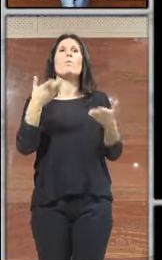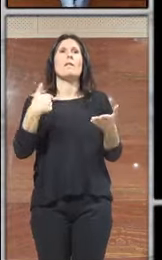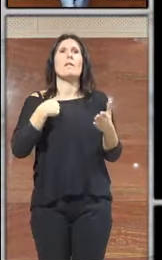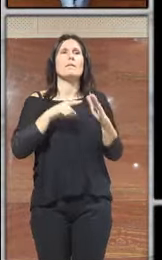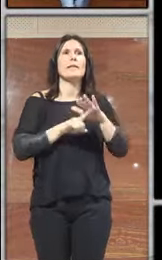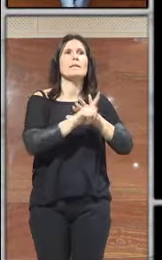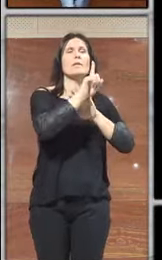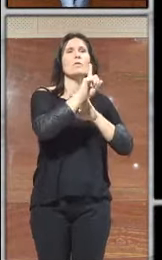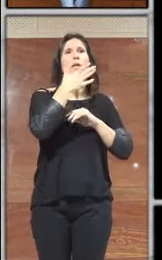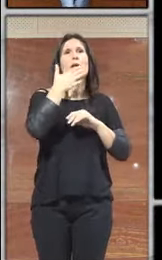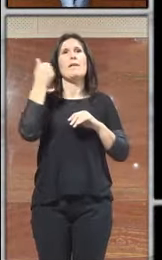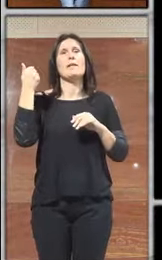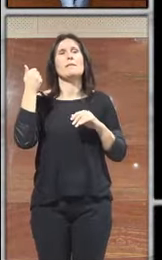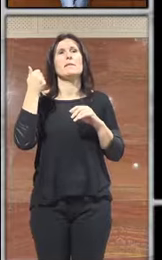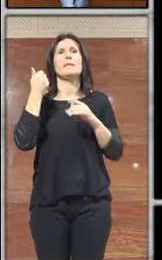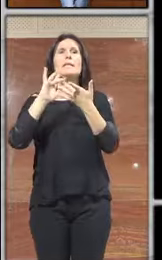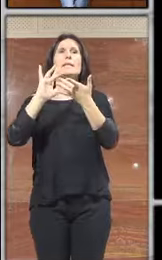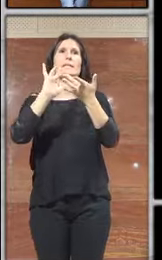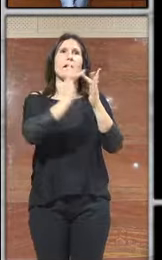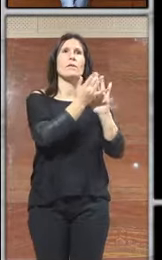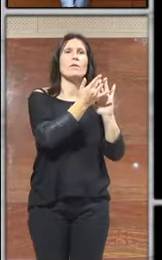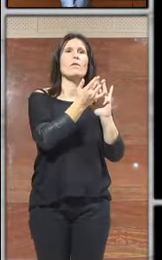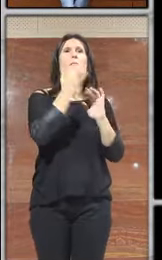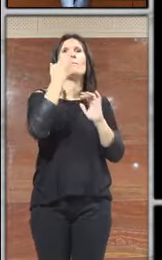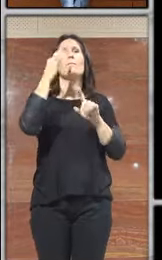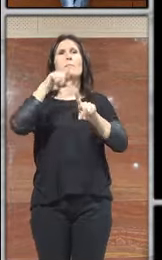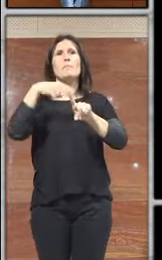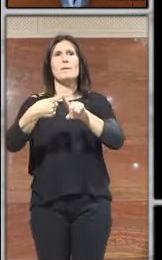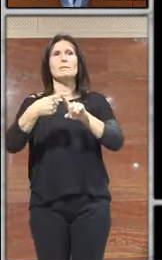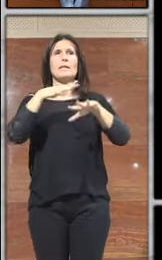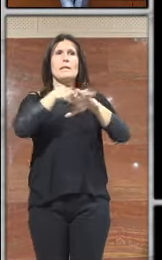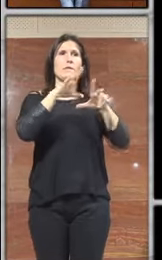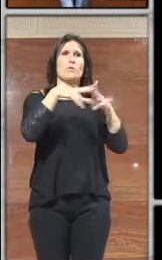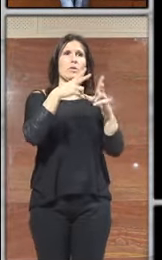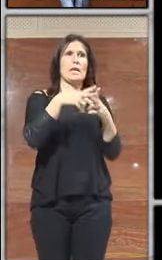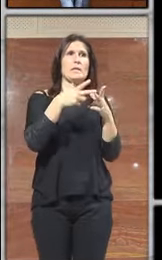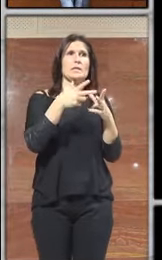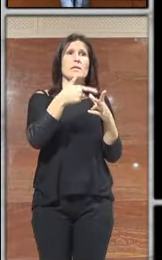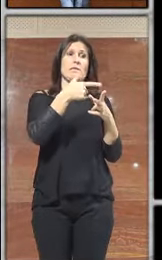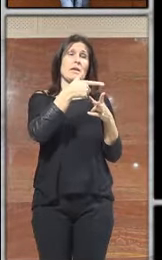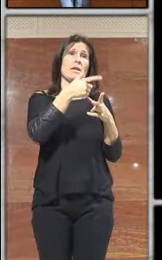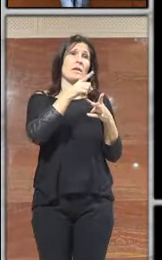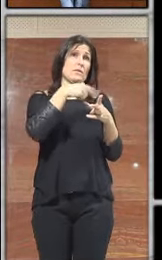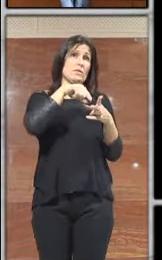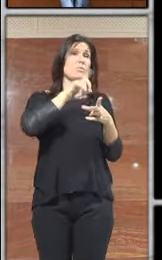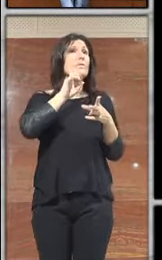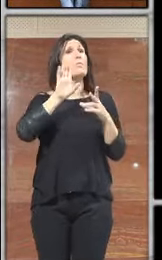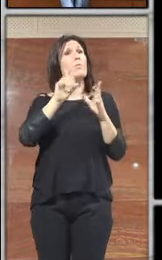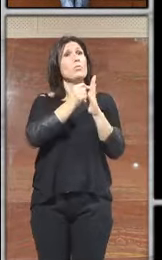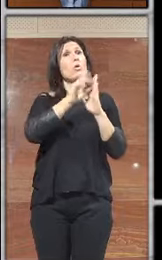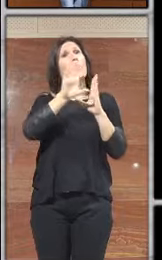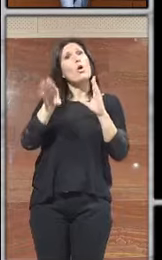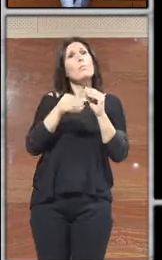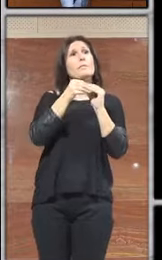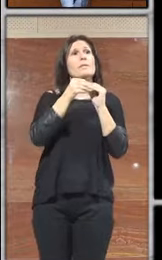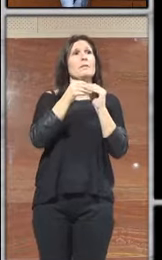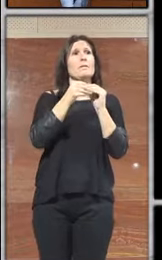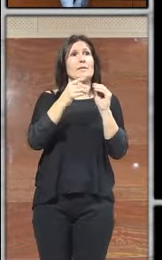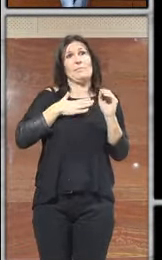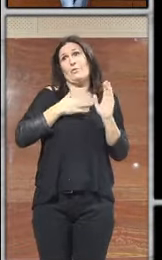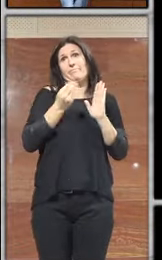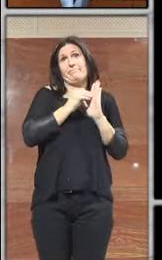de habilidades de interacción y redes sociales. Es decir, esto sería complementario a, esto es una aportación mía,